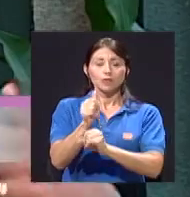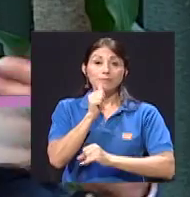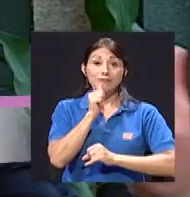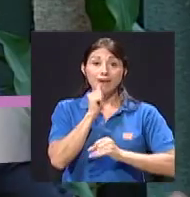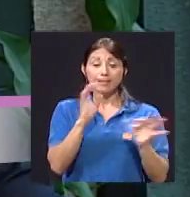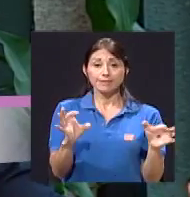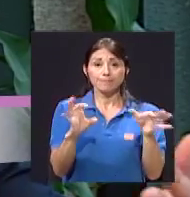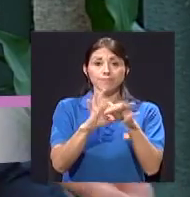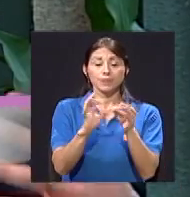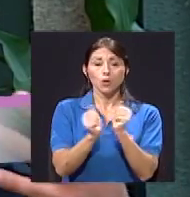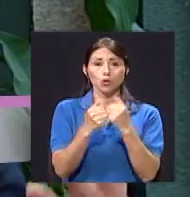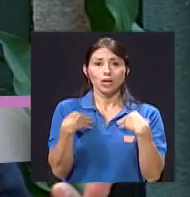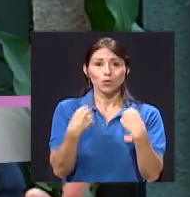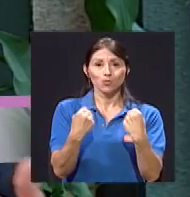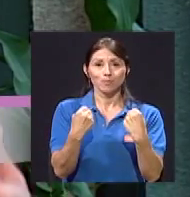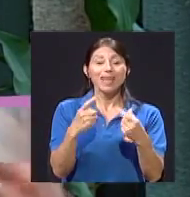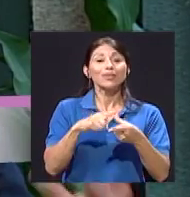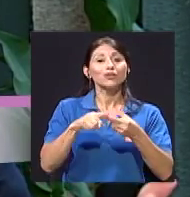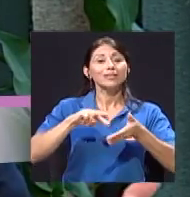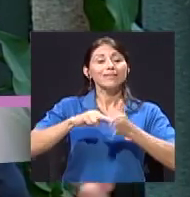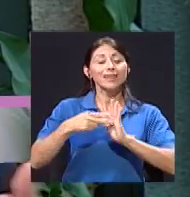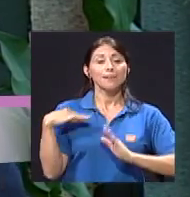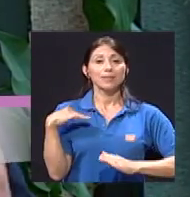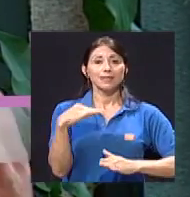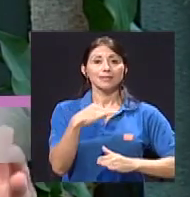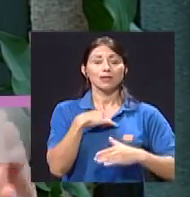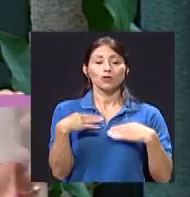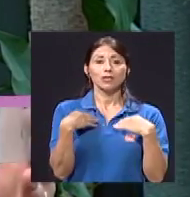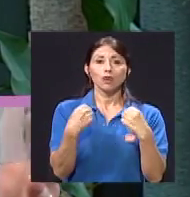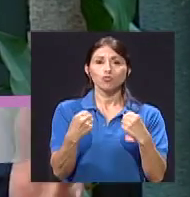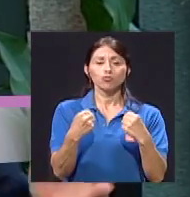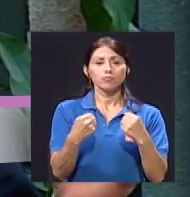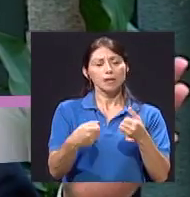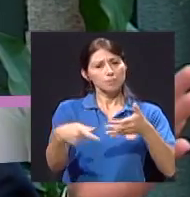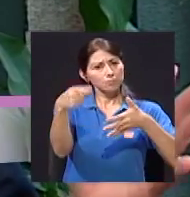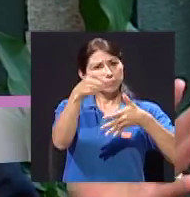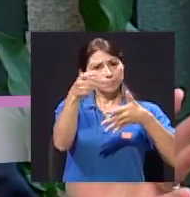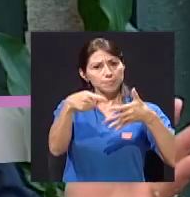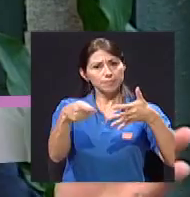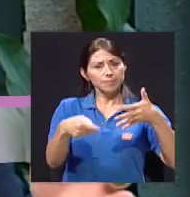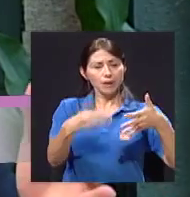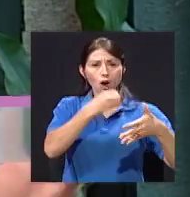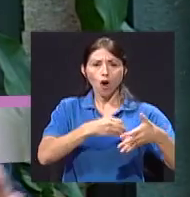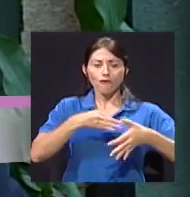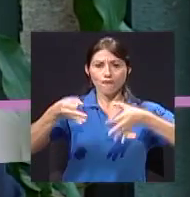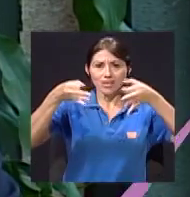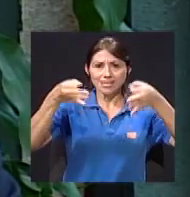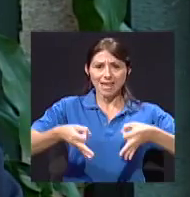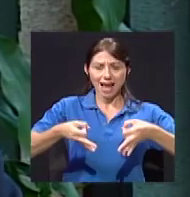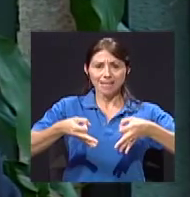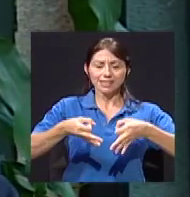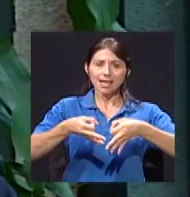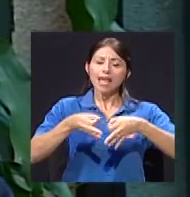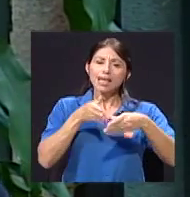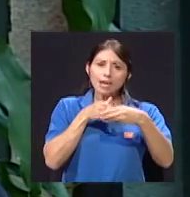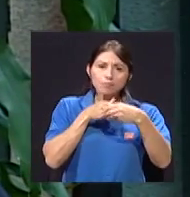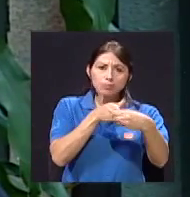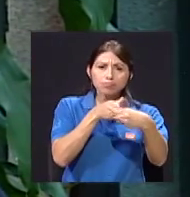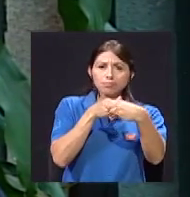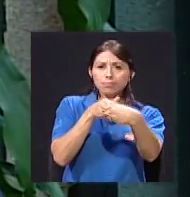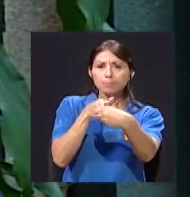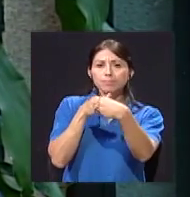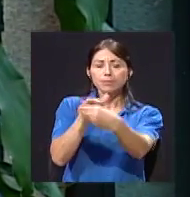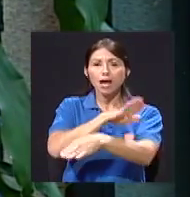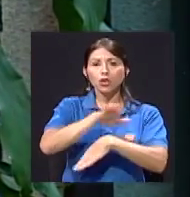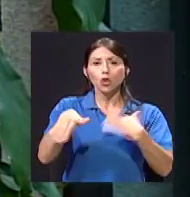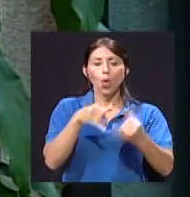las directrices oficiales nacionales que dirigen y conducen a todas las instancias, instituciones que buscan garantizar